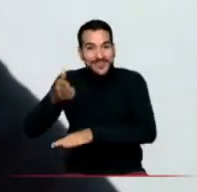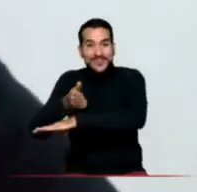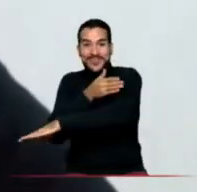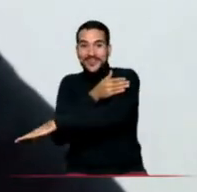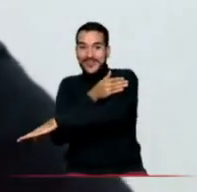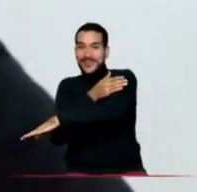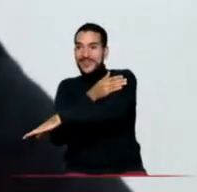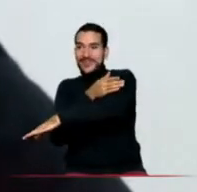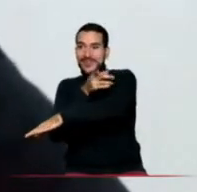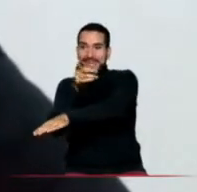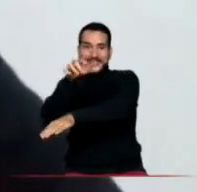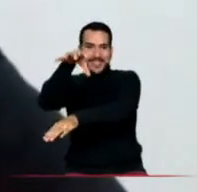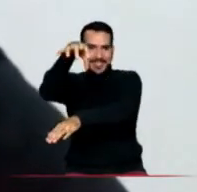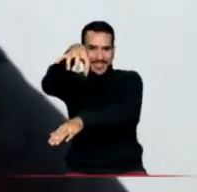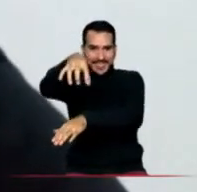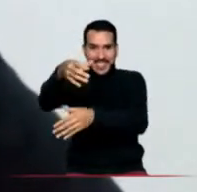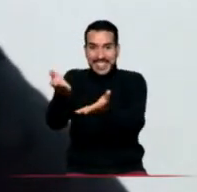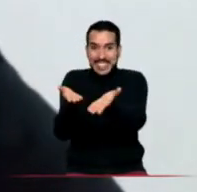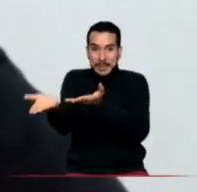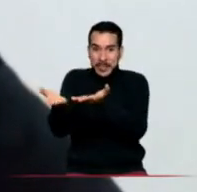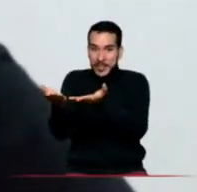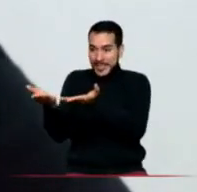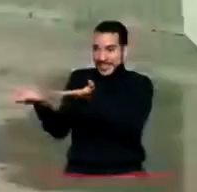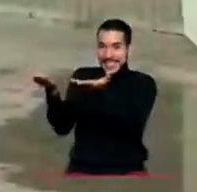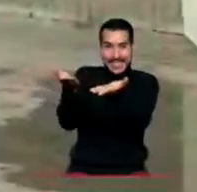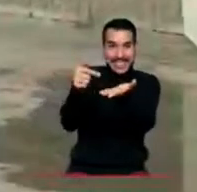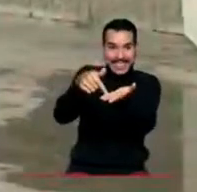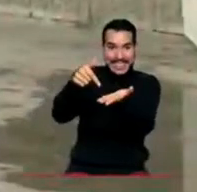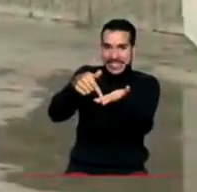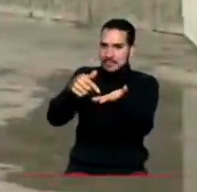cambiar de operador cambiaron todo el talento humano.